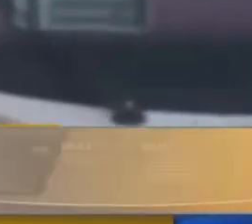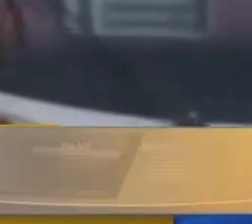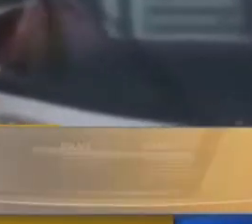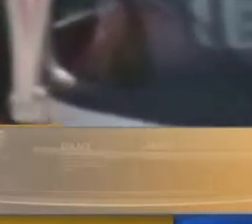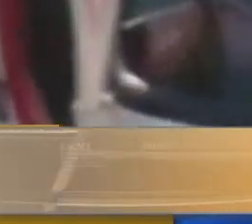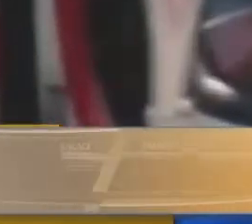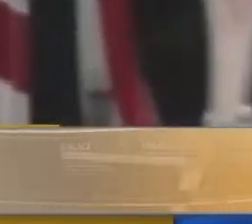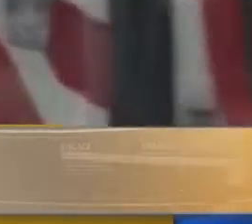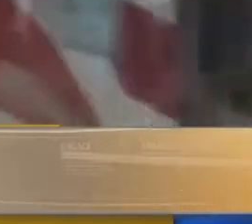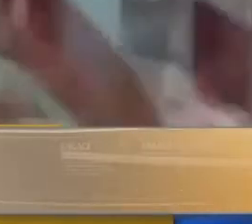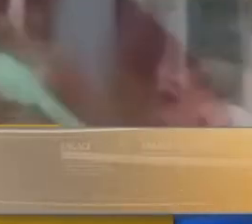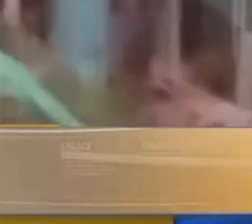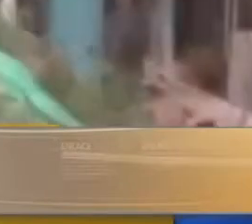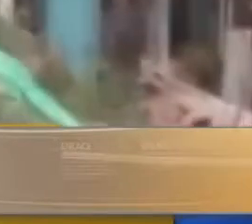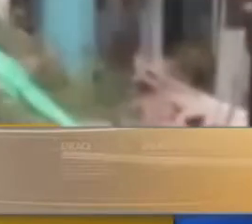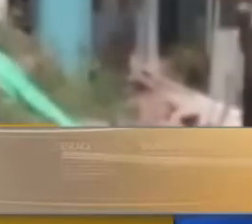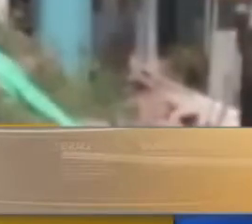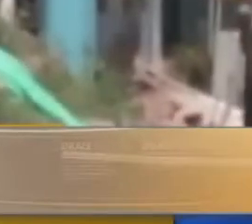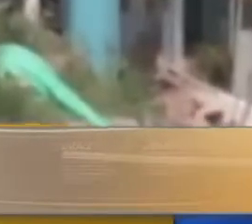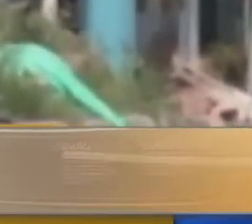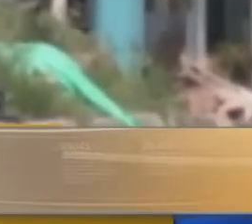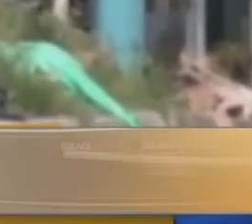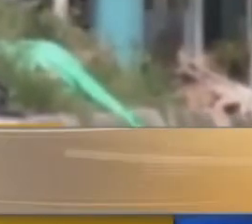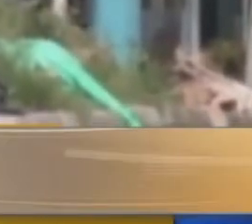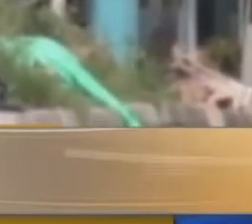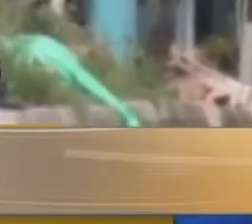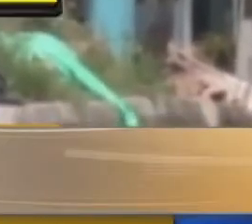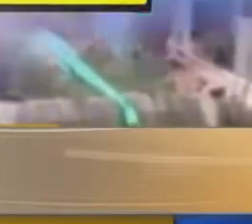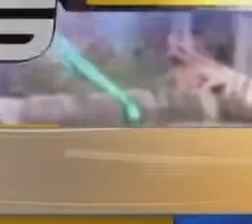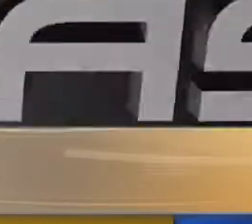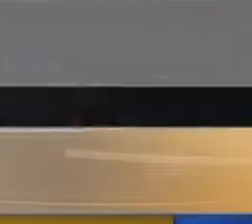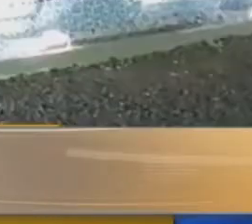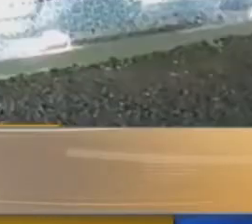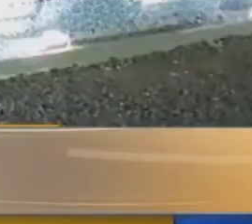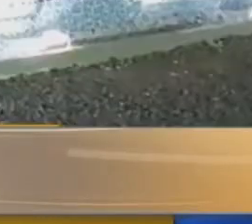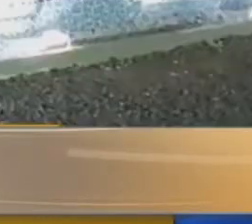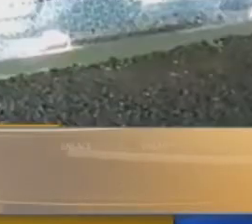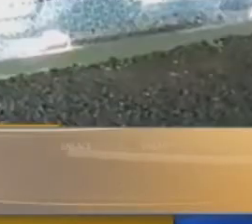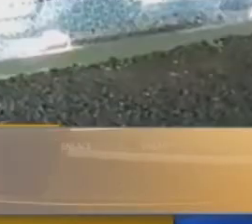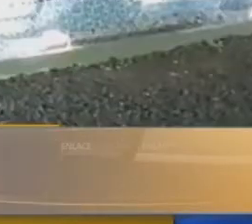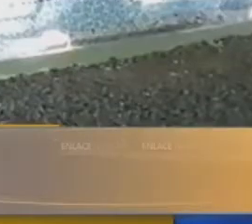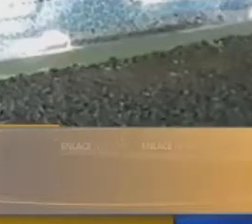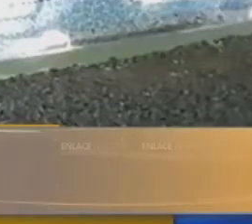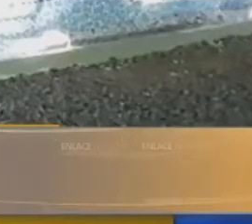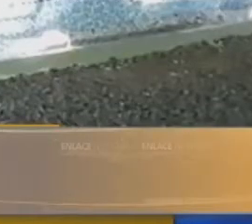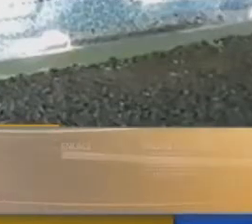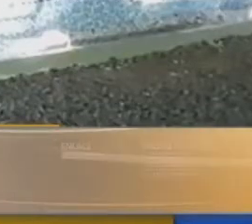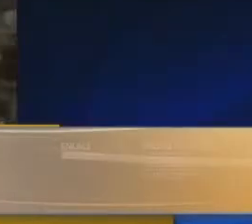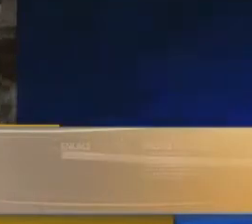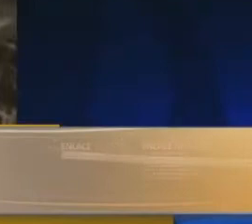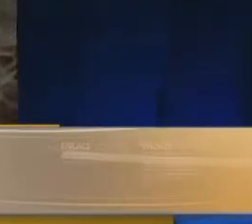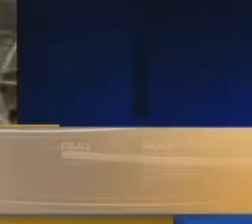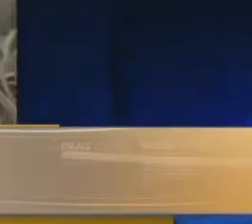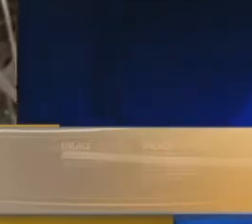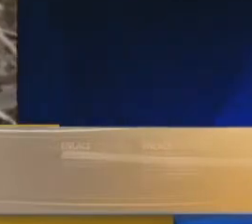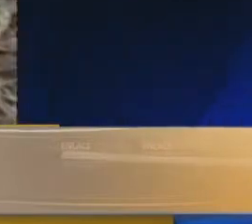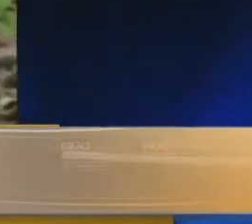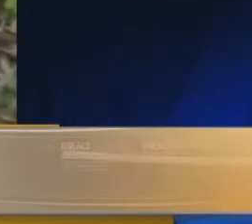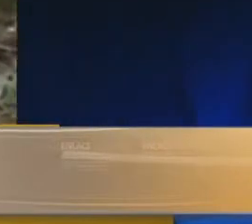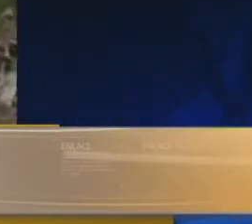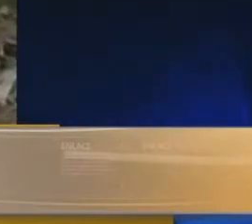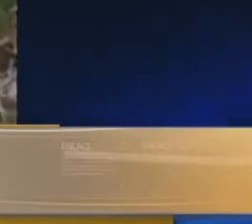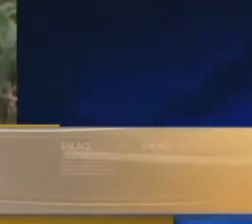como la pérdida de algunos contratos de transporte. La policía se pronuncia por esta denuncia. Un hombre murió y su esposa resultó herida en accidente de tránsito